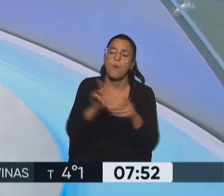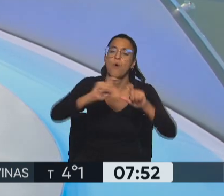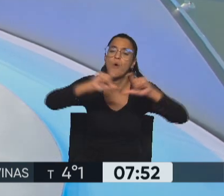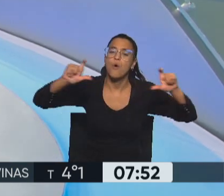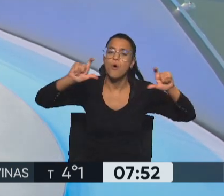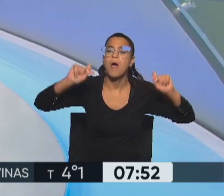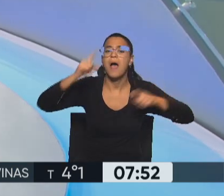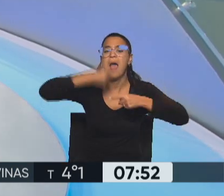gobierno ante los actos de aquí en más